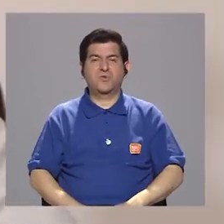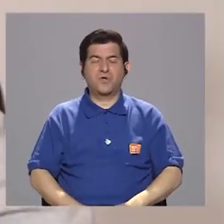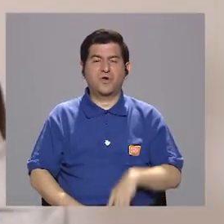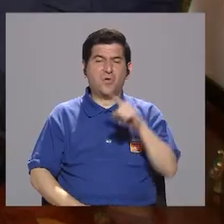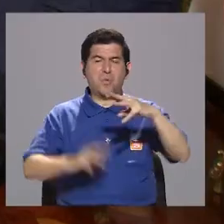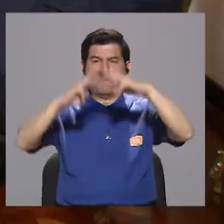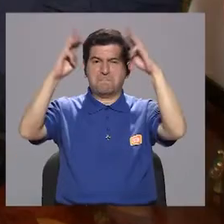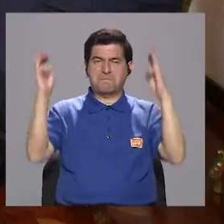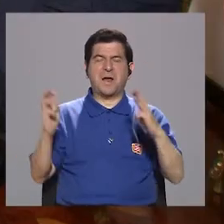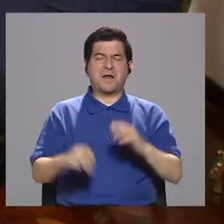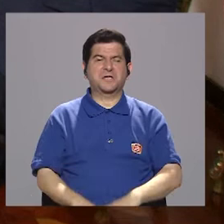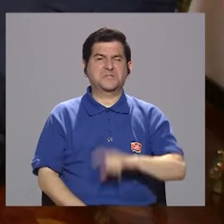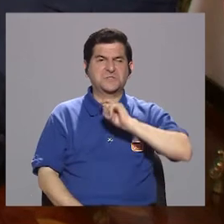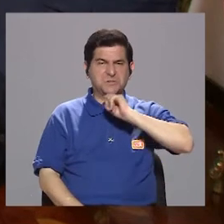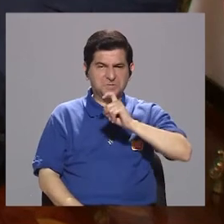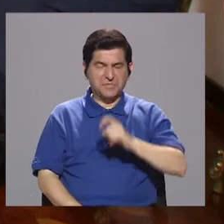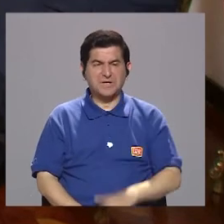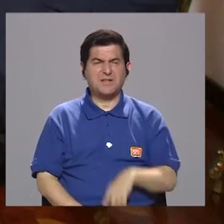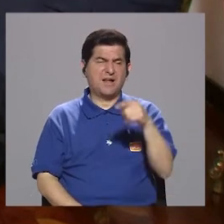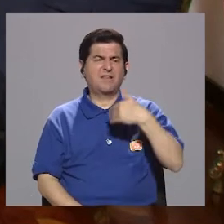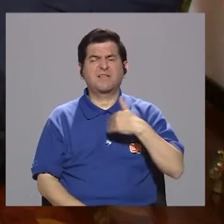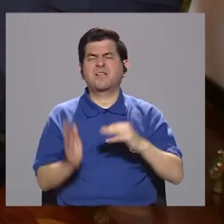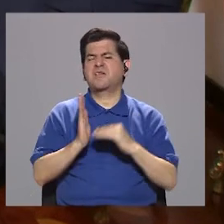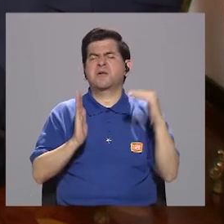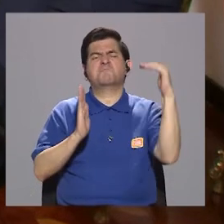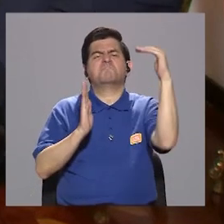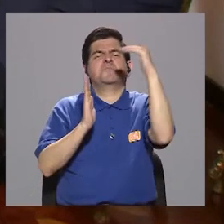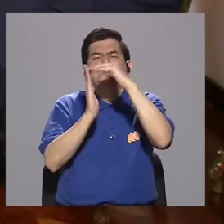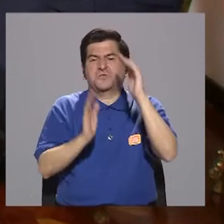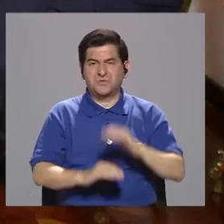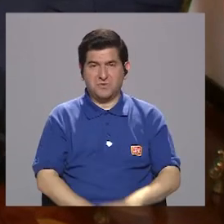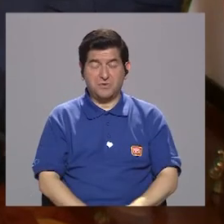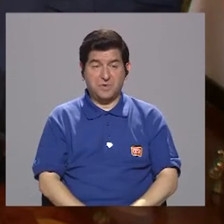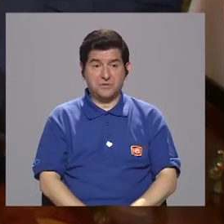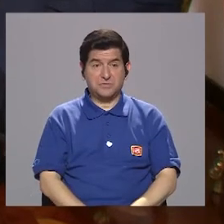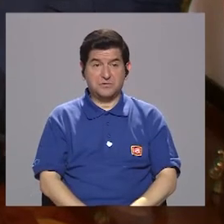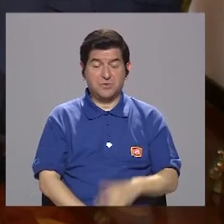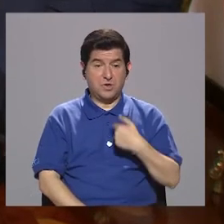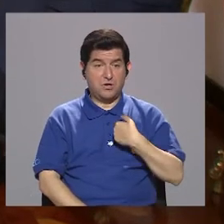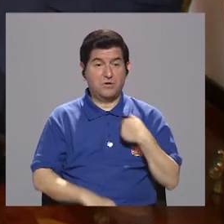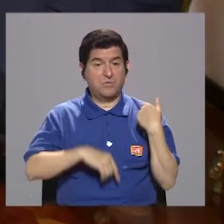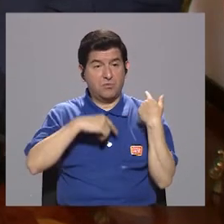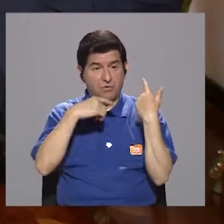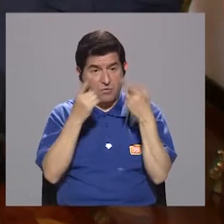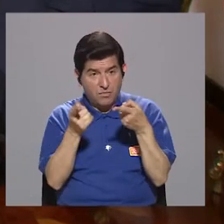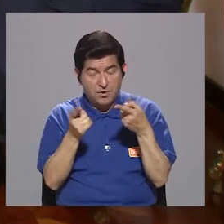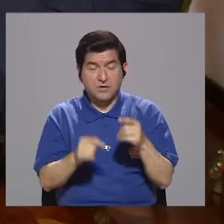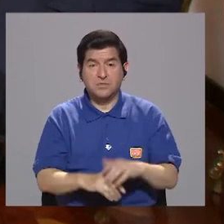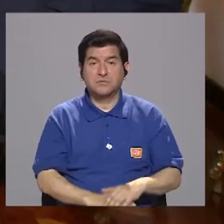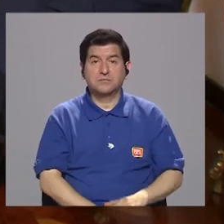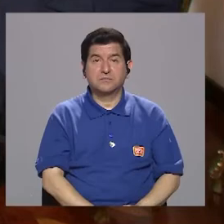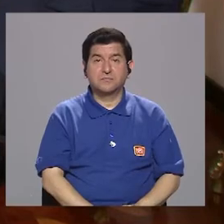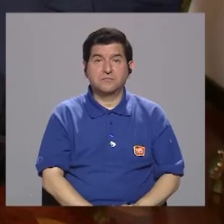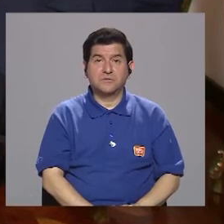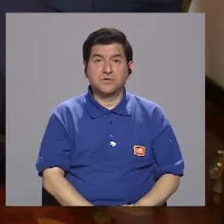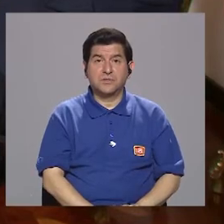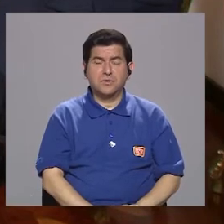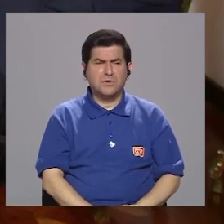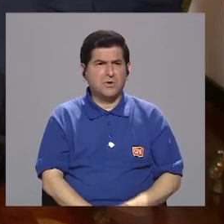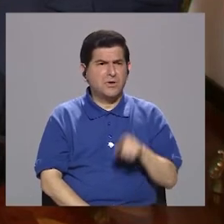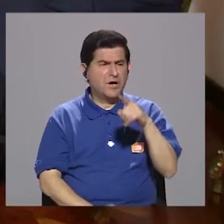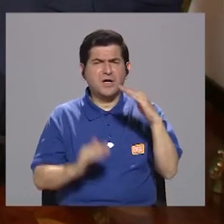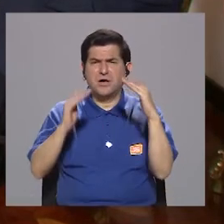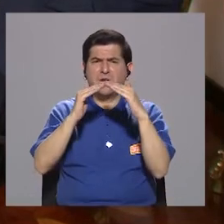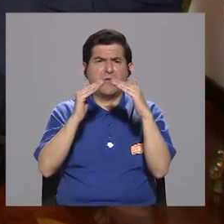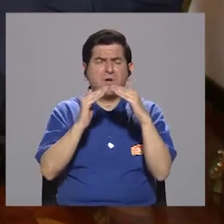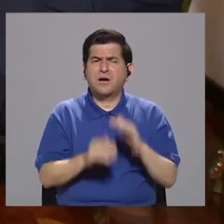habían en México, y que vivía millonario. Y llegué a donde vivía el doctor y Rafael Ángel y su familia. Y era un